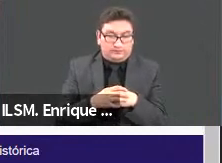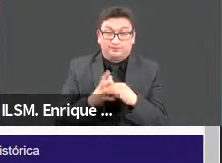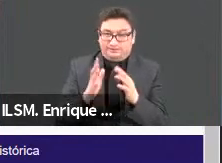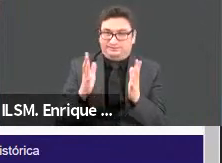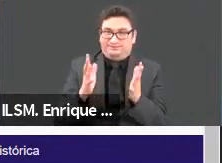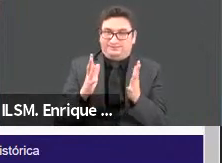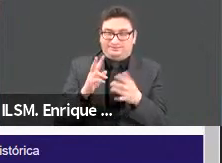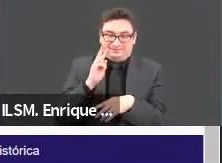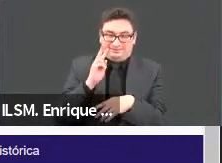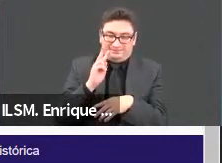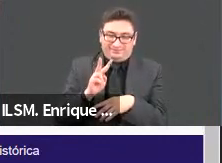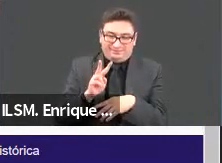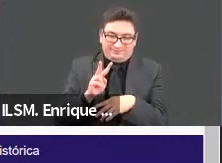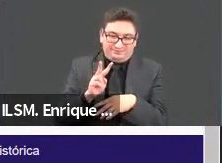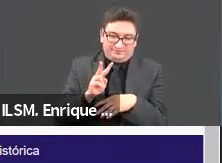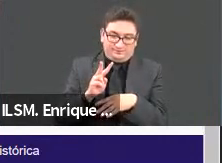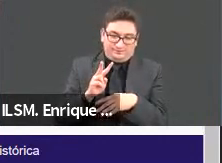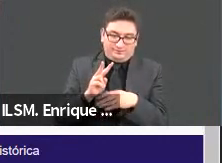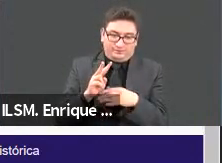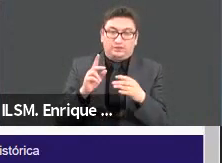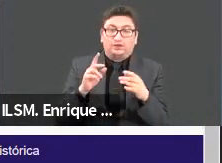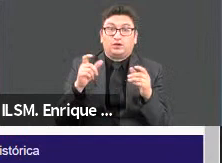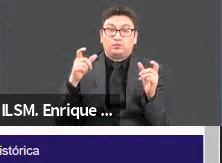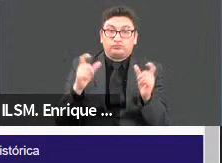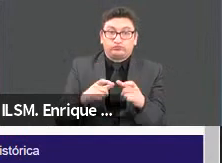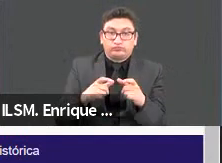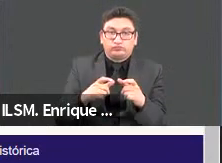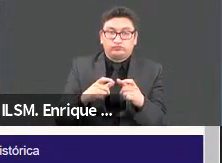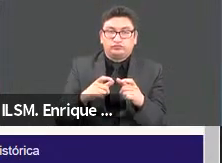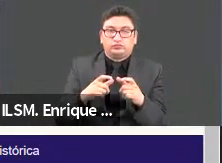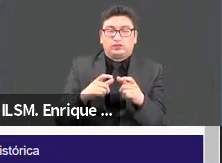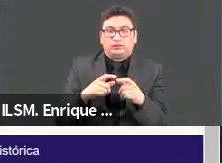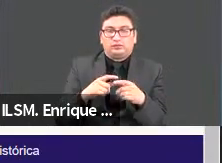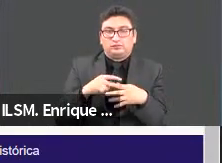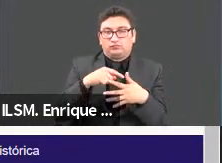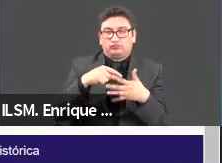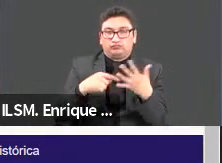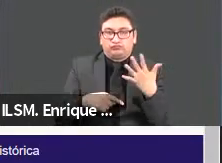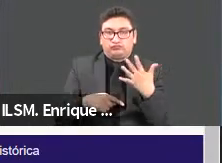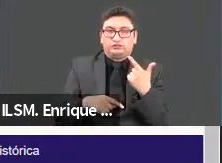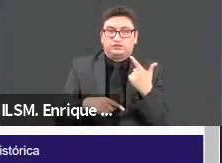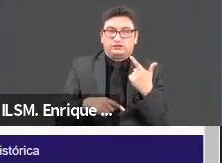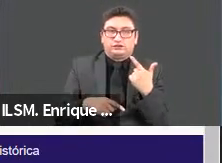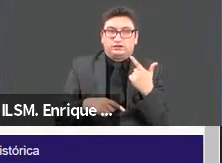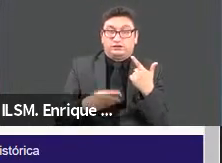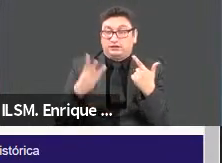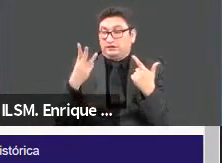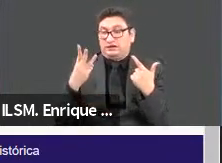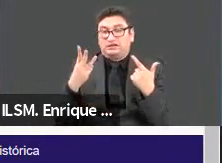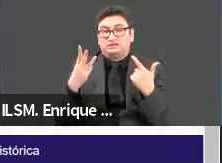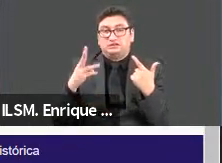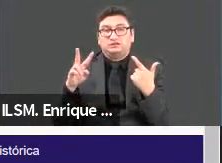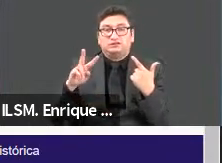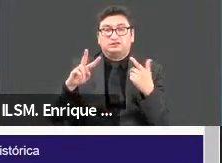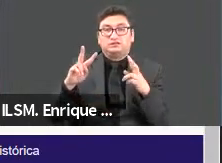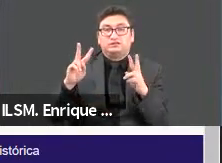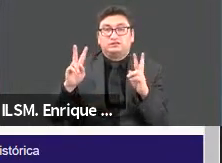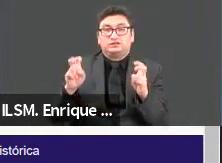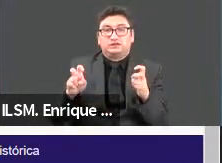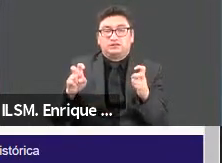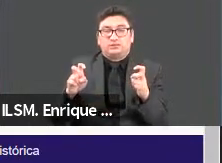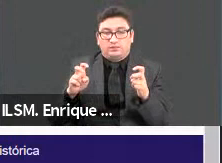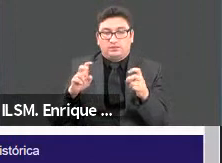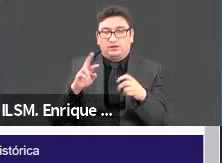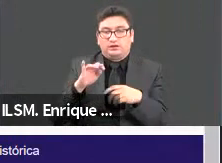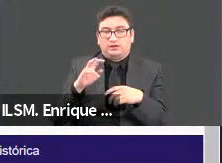¿Correcto? Y vean cómo se redujo a únicamente 7 criterios. Ya me quitó 3 que hablaban sobre la revisión